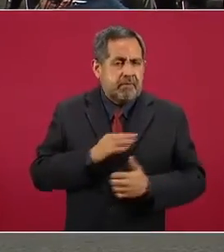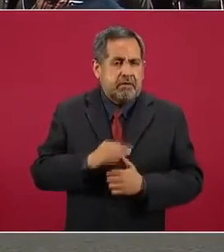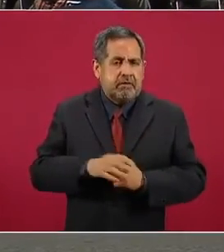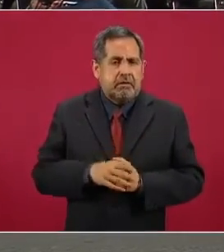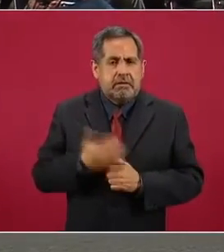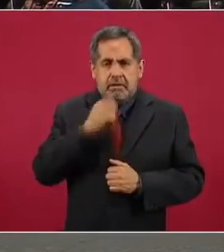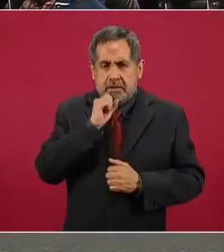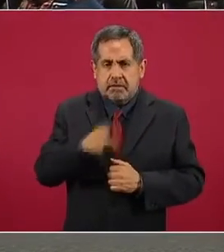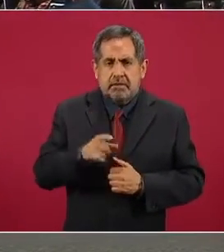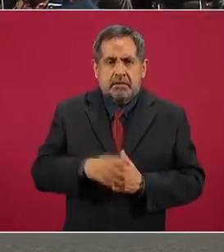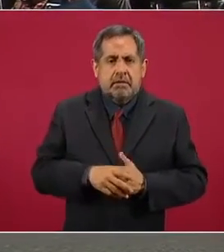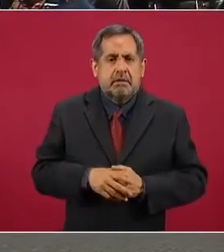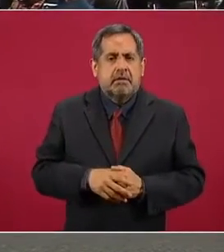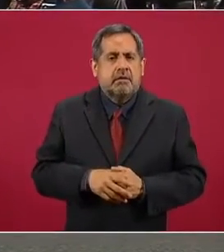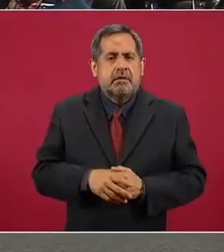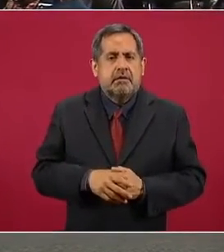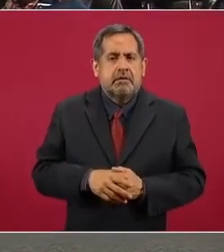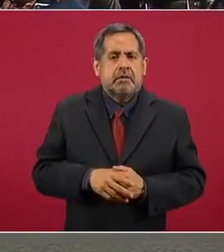y